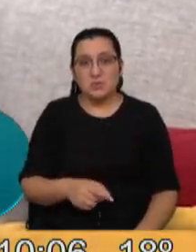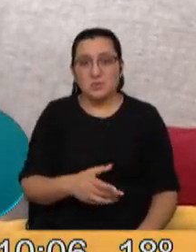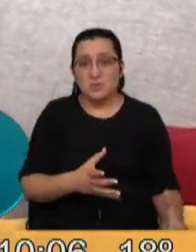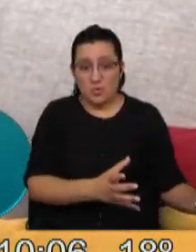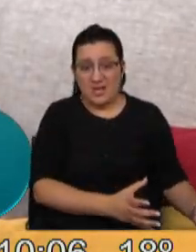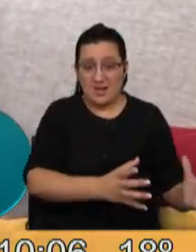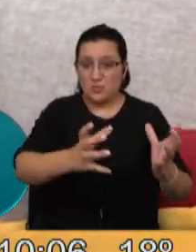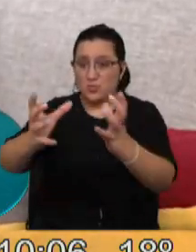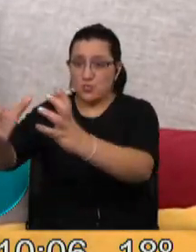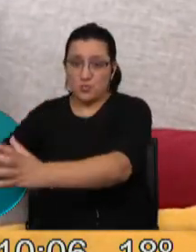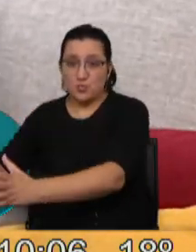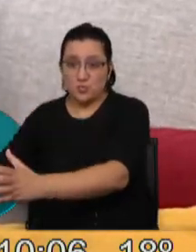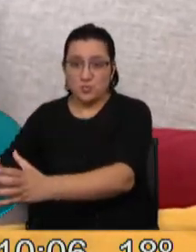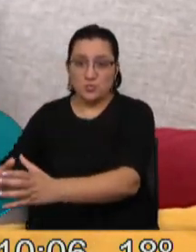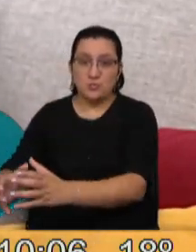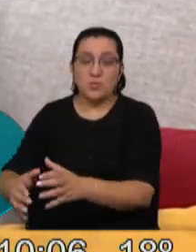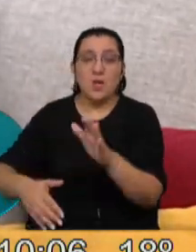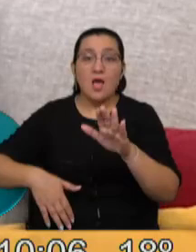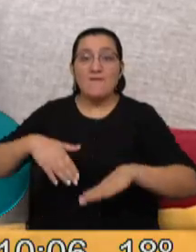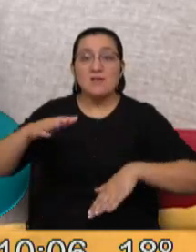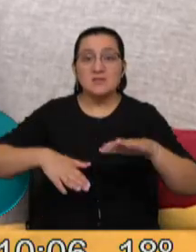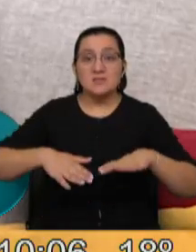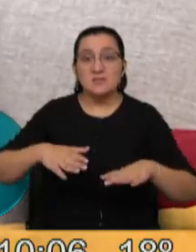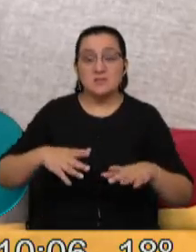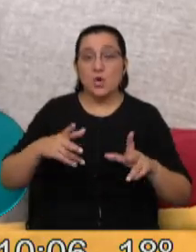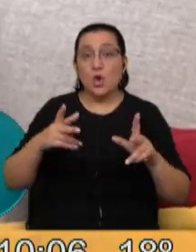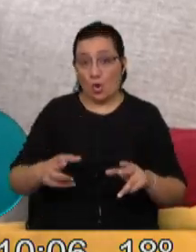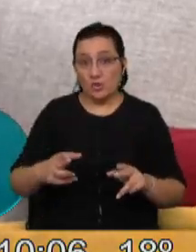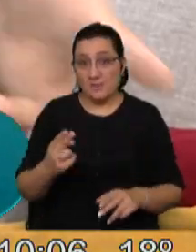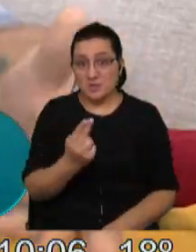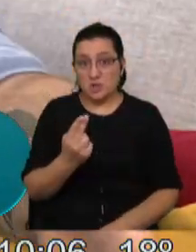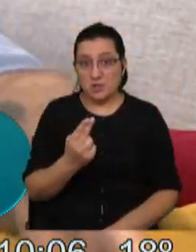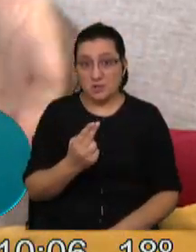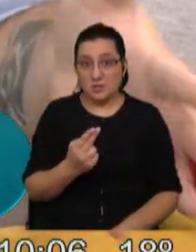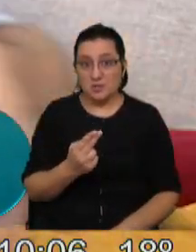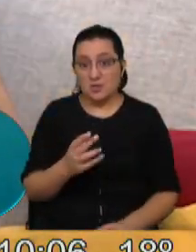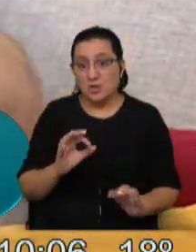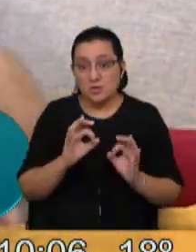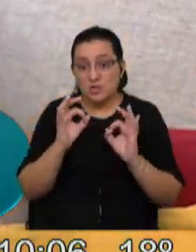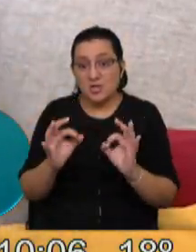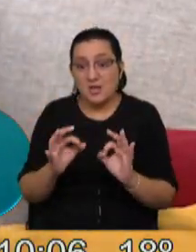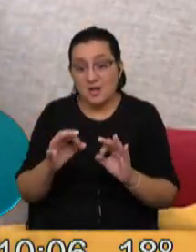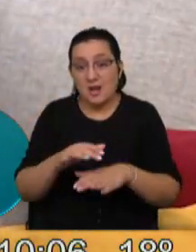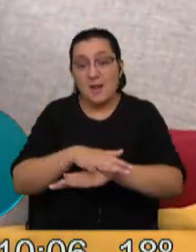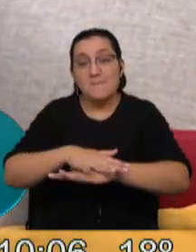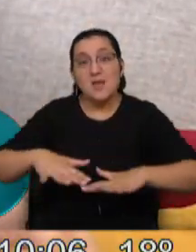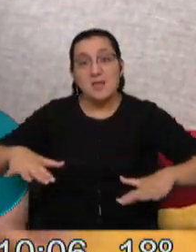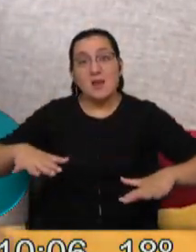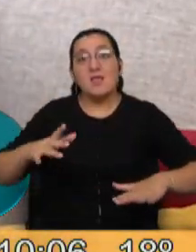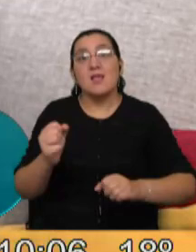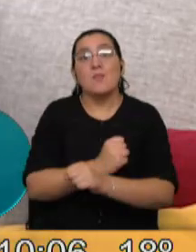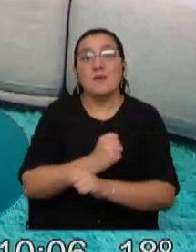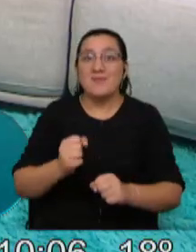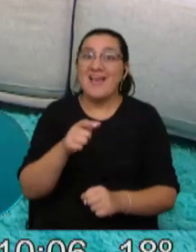demás, lo agarro. A veces cortan. ¿Cortan? Sí, y lo llevo al pañal. Y en el pañal, cuando hace, lo premio, el